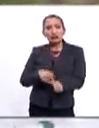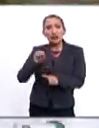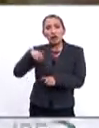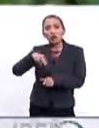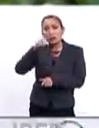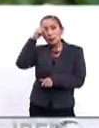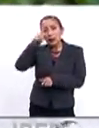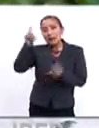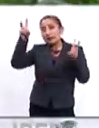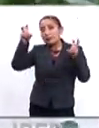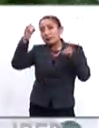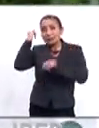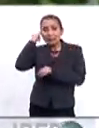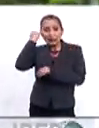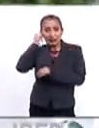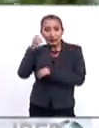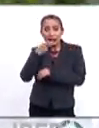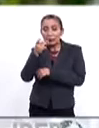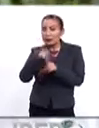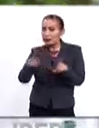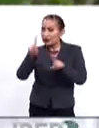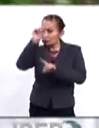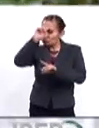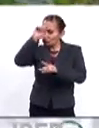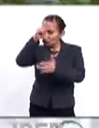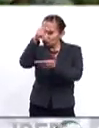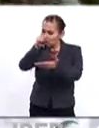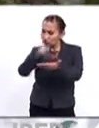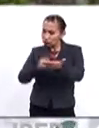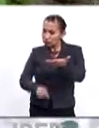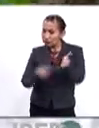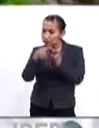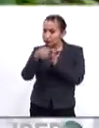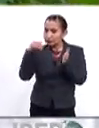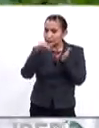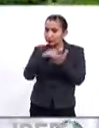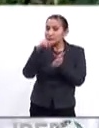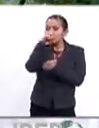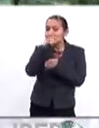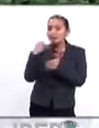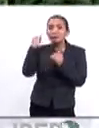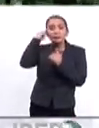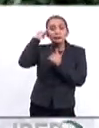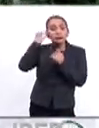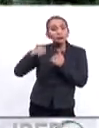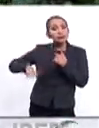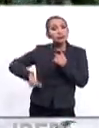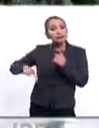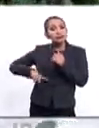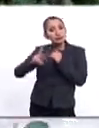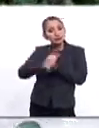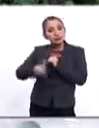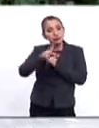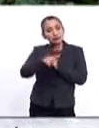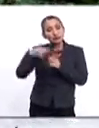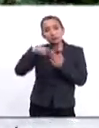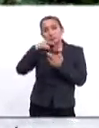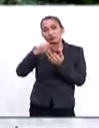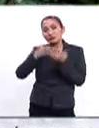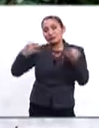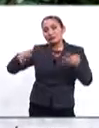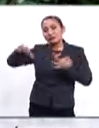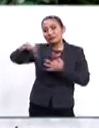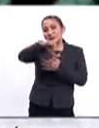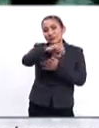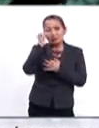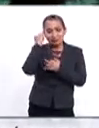Unidas para las Cuestiones Indígenas ha hecho diversas recomendaciones. Incluir las lenguas indígenas en la administración pública de los territorios